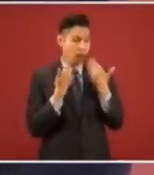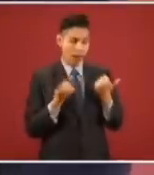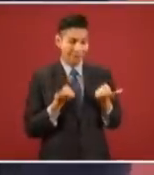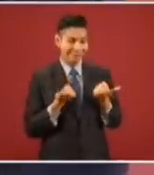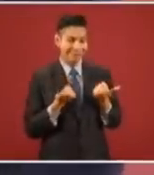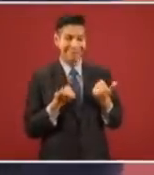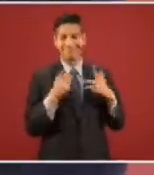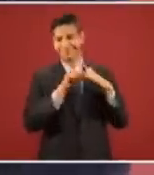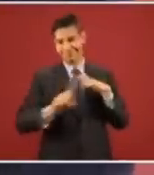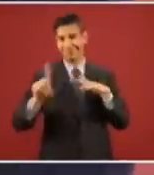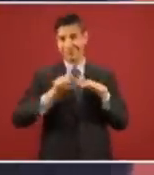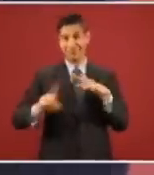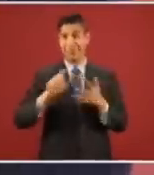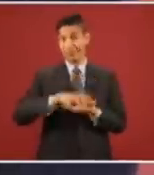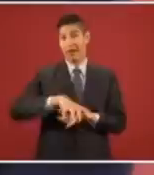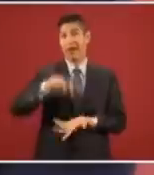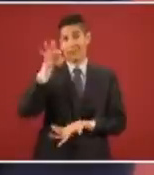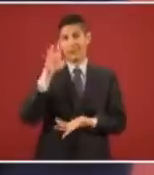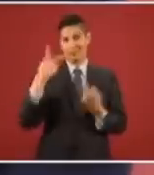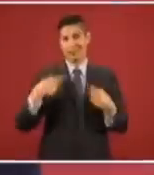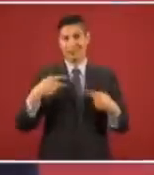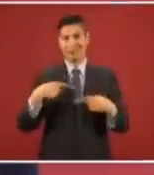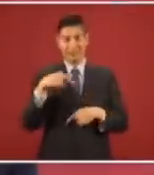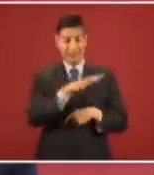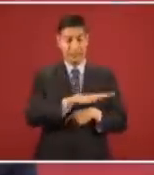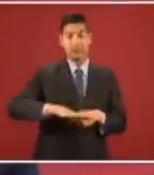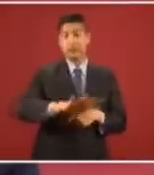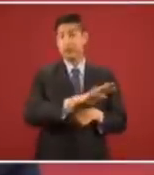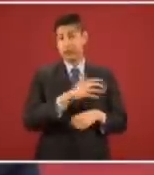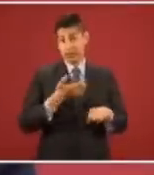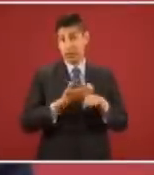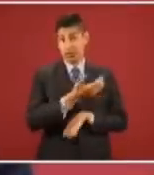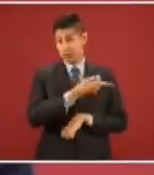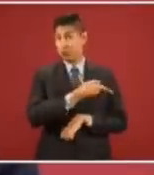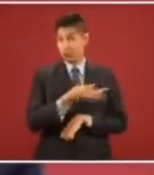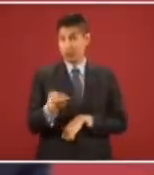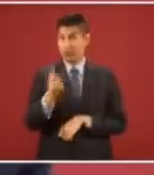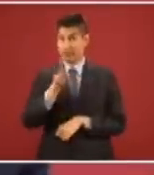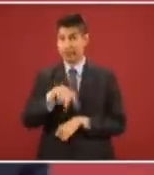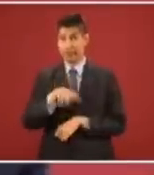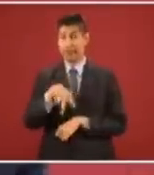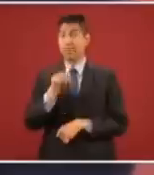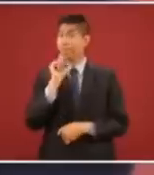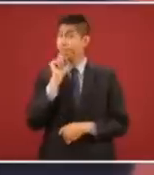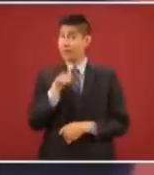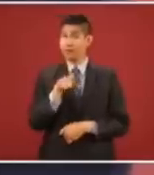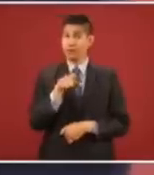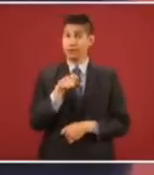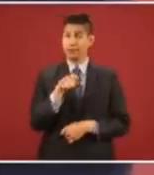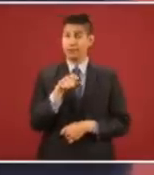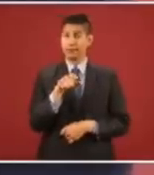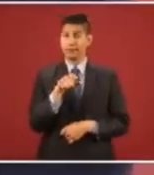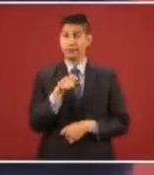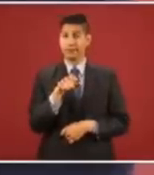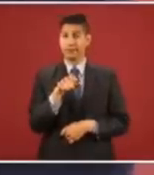sea, los estados más pobres de México, y desde luego es lo